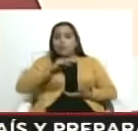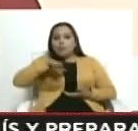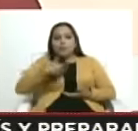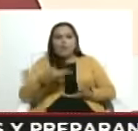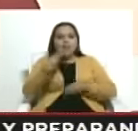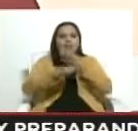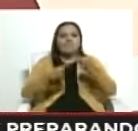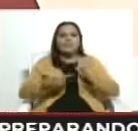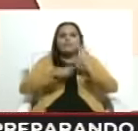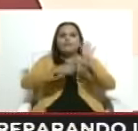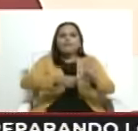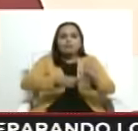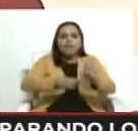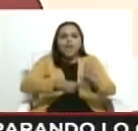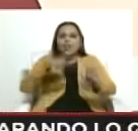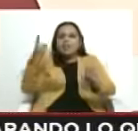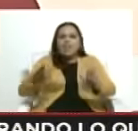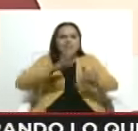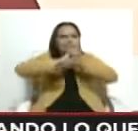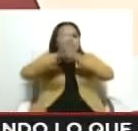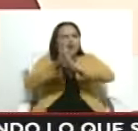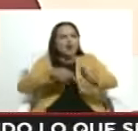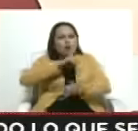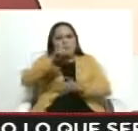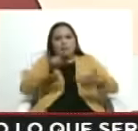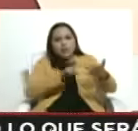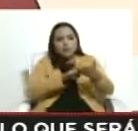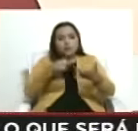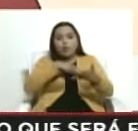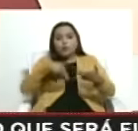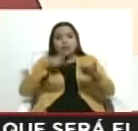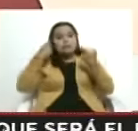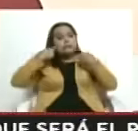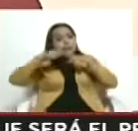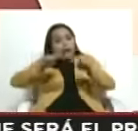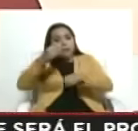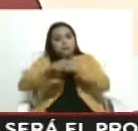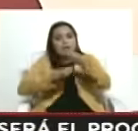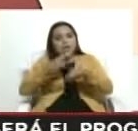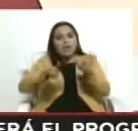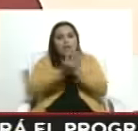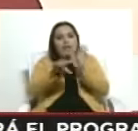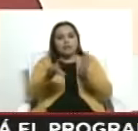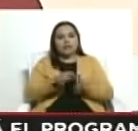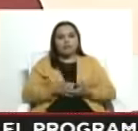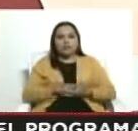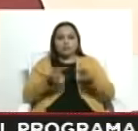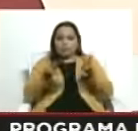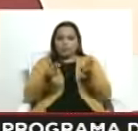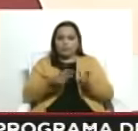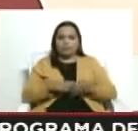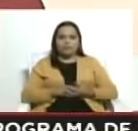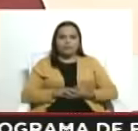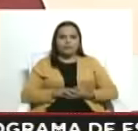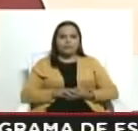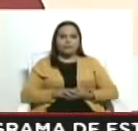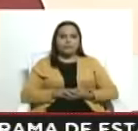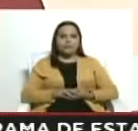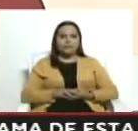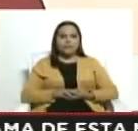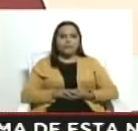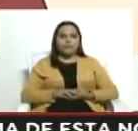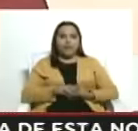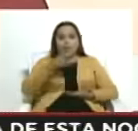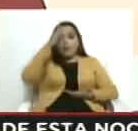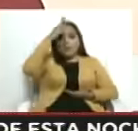fascismo. Debe cortarse de raíz, y es lo que nosotros intentamos hacer con esta ley contra el fascismo. Que Manuel